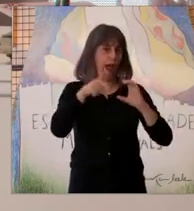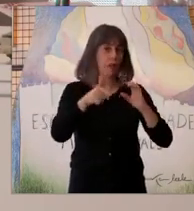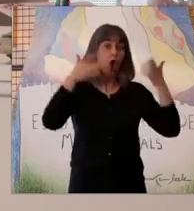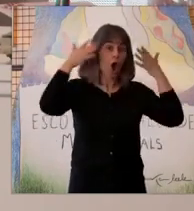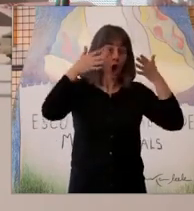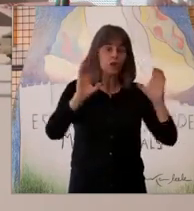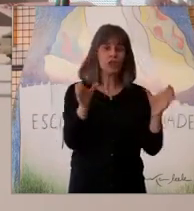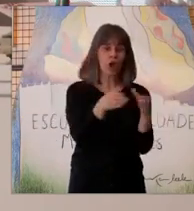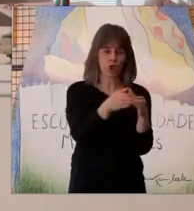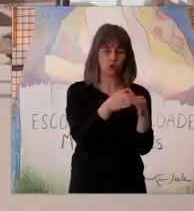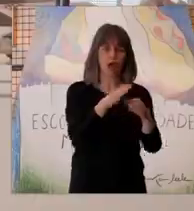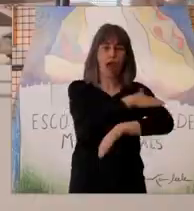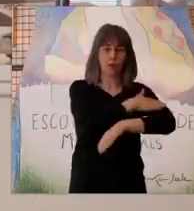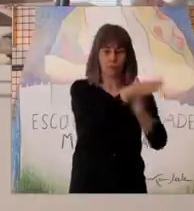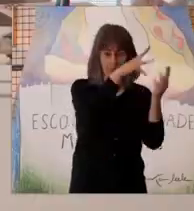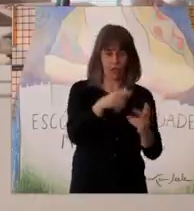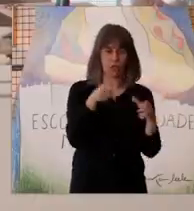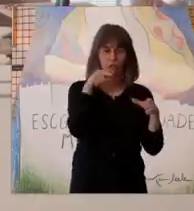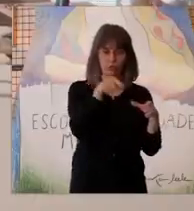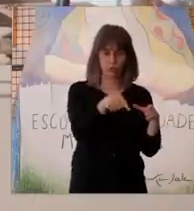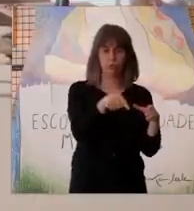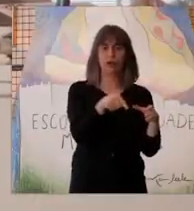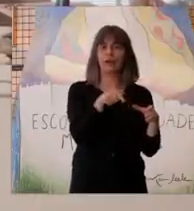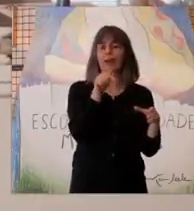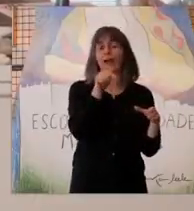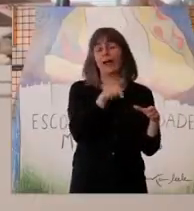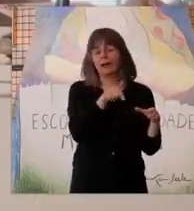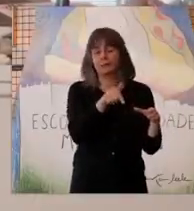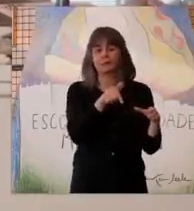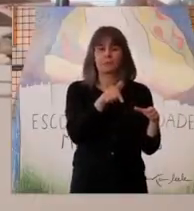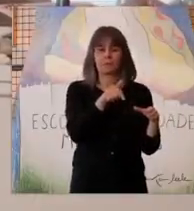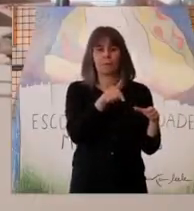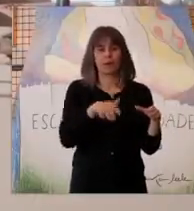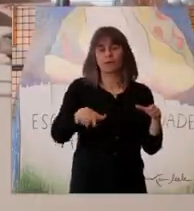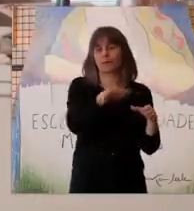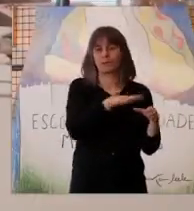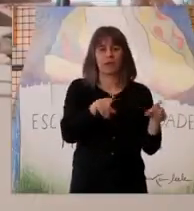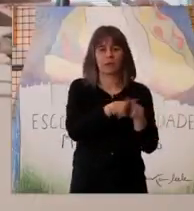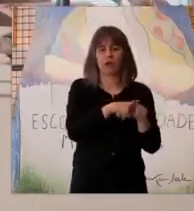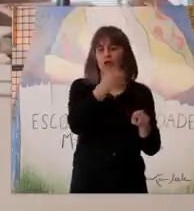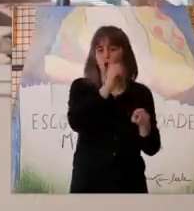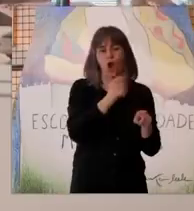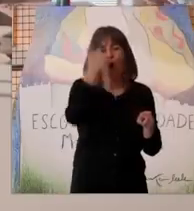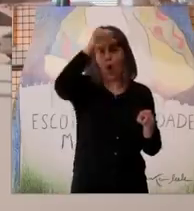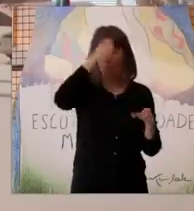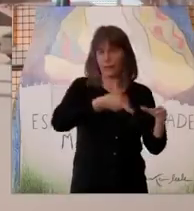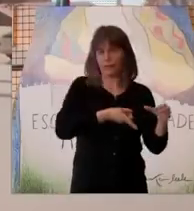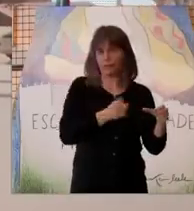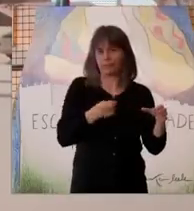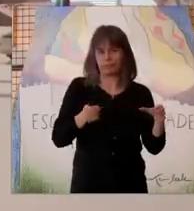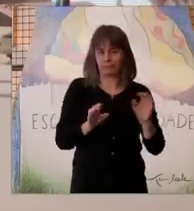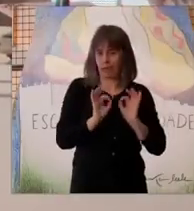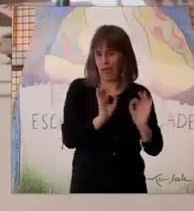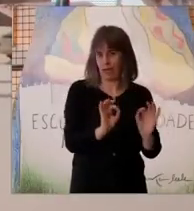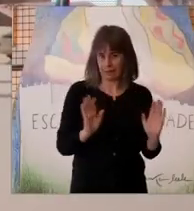siguen siendo si me permitís la expresión de Leticia dolera un campo de navos con lo cual